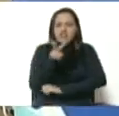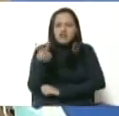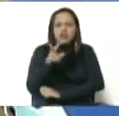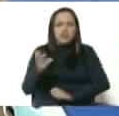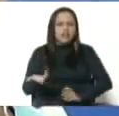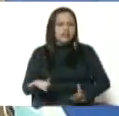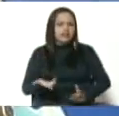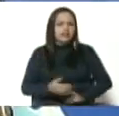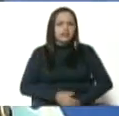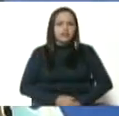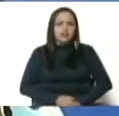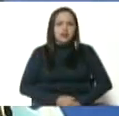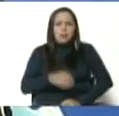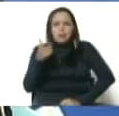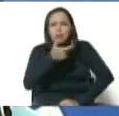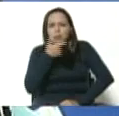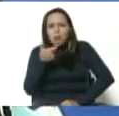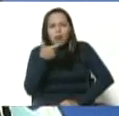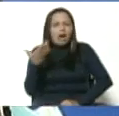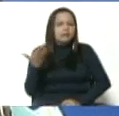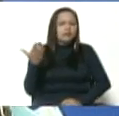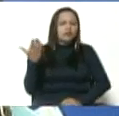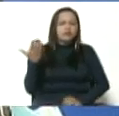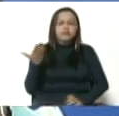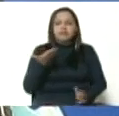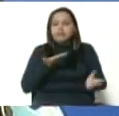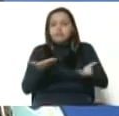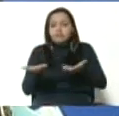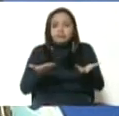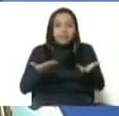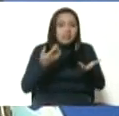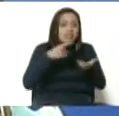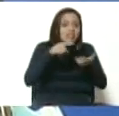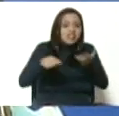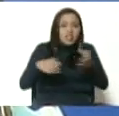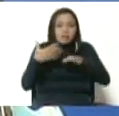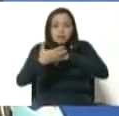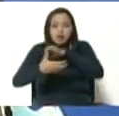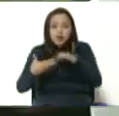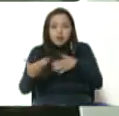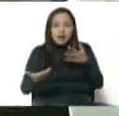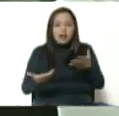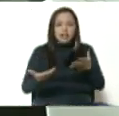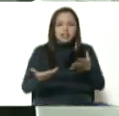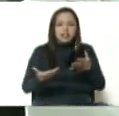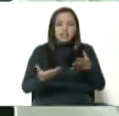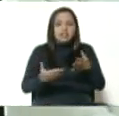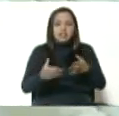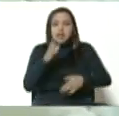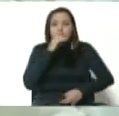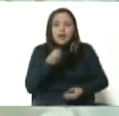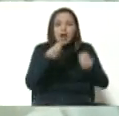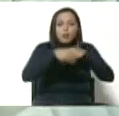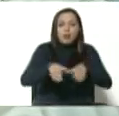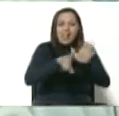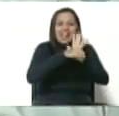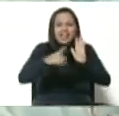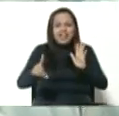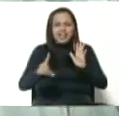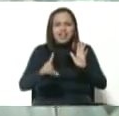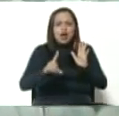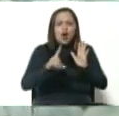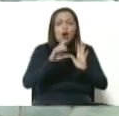de bloqueos, para la solicitud de situaciones reñidas con la Constitución y las leyes de la República, que